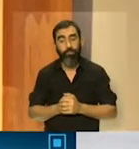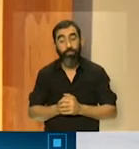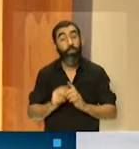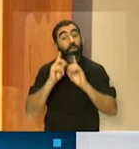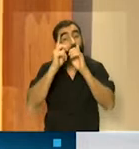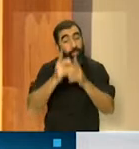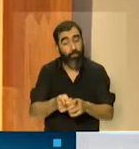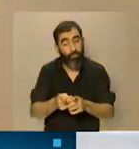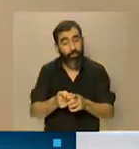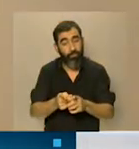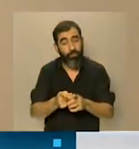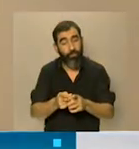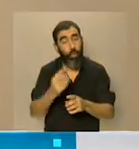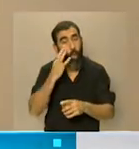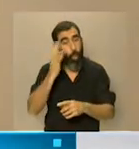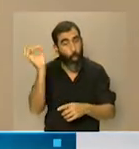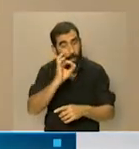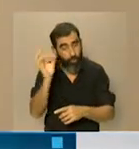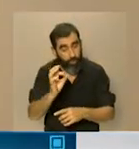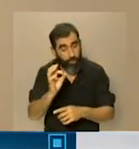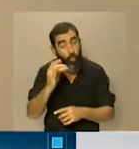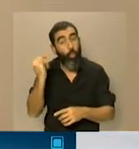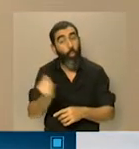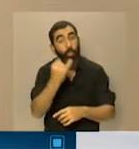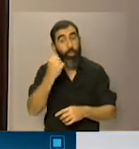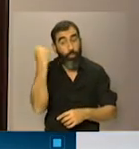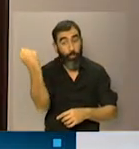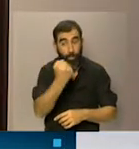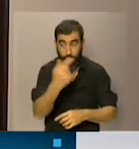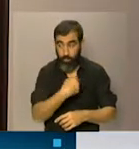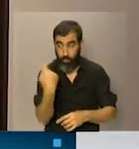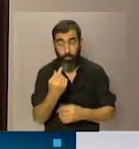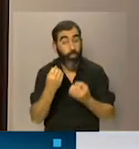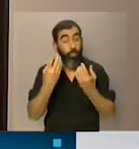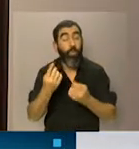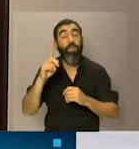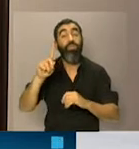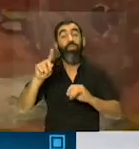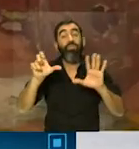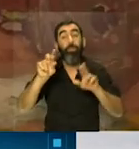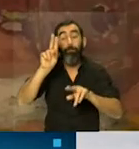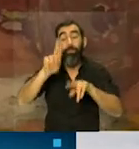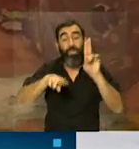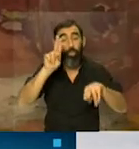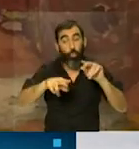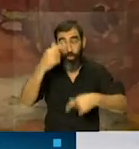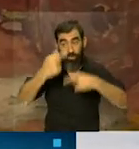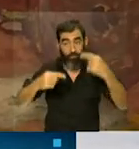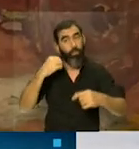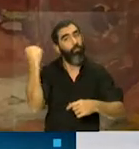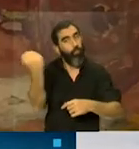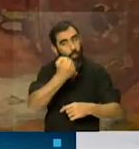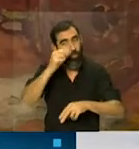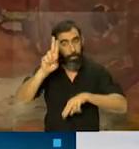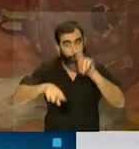y a la vez es la oportunidad, un día muy importante para nosotros, porque 16 pinturas, importantes